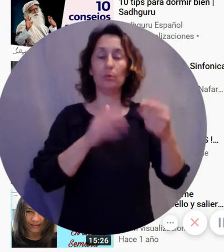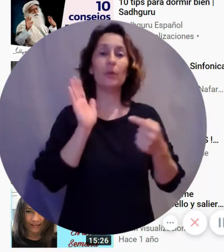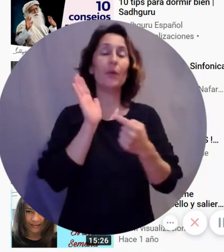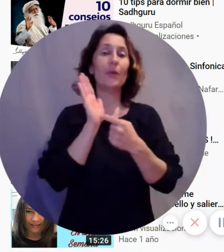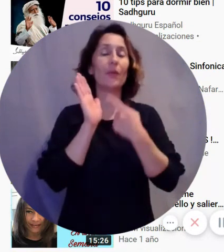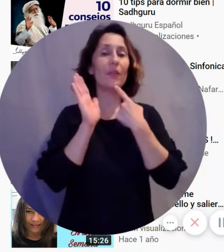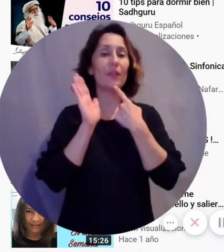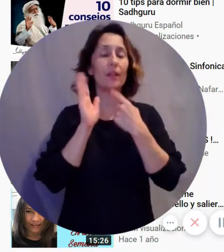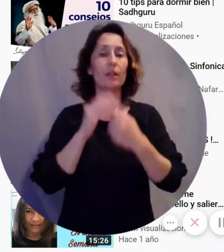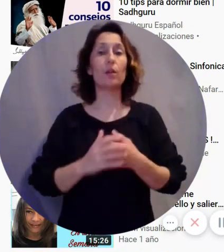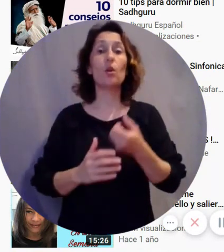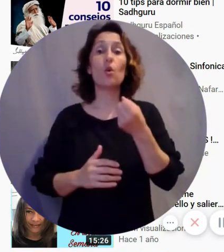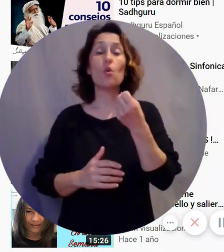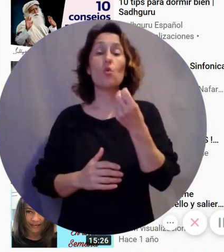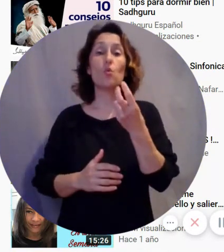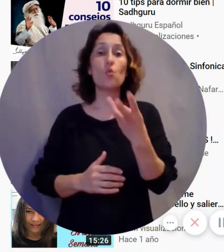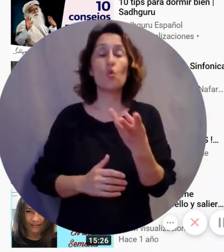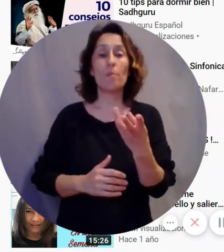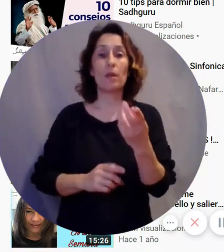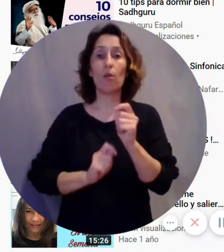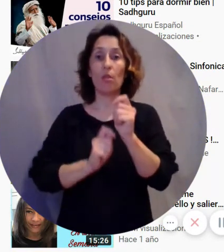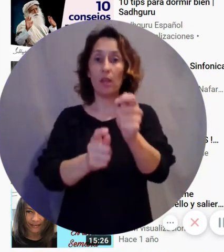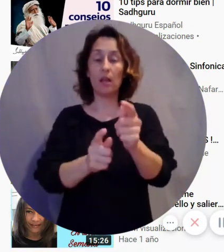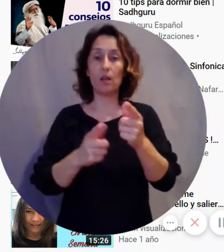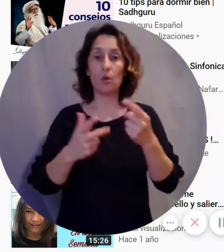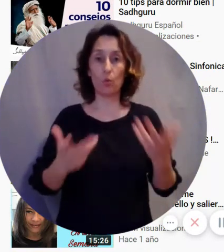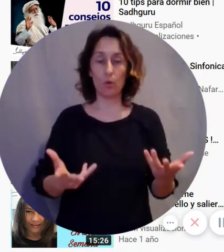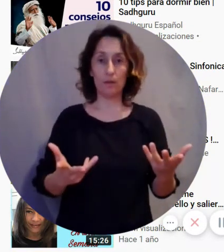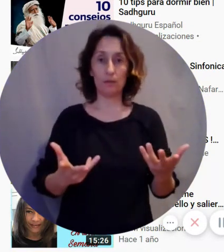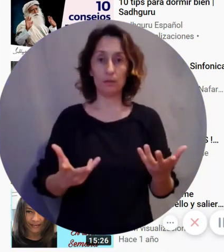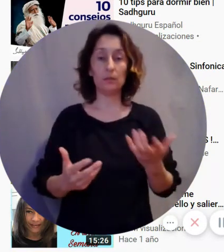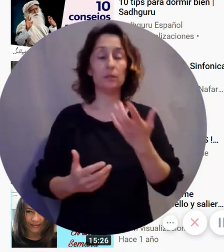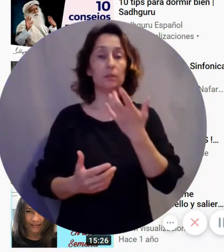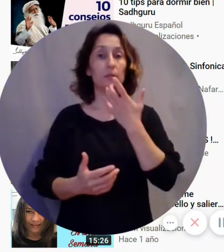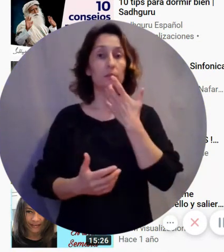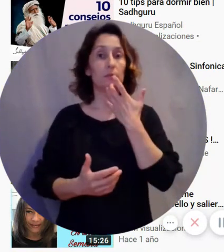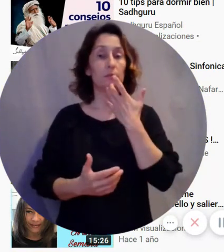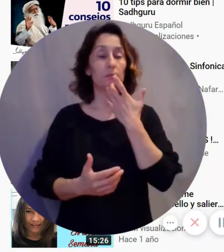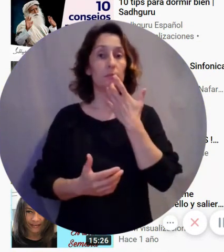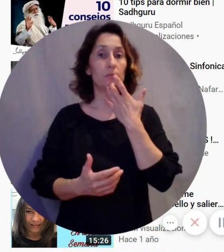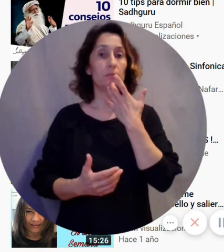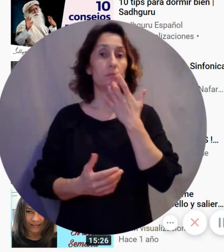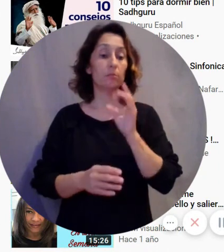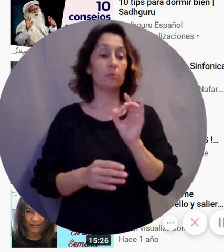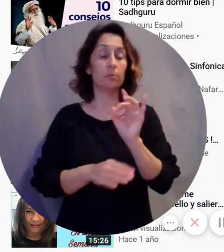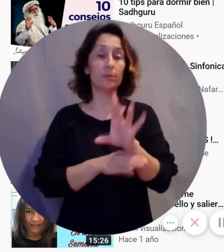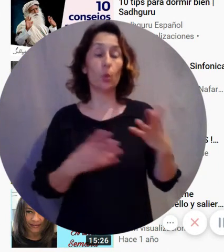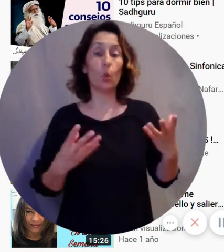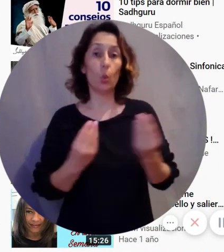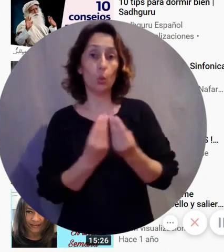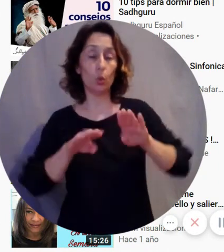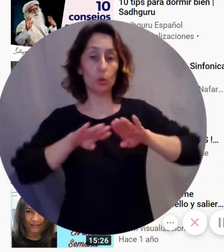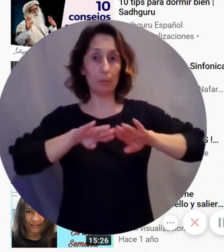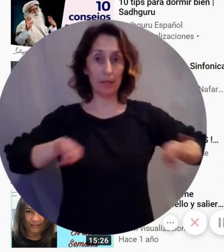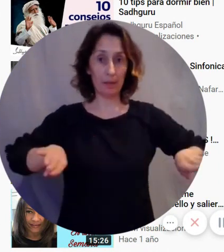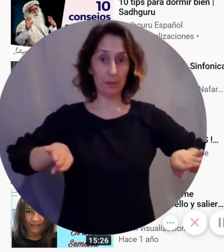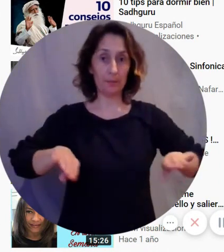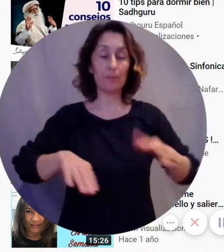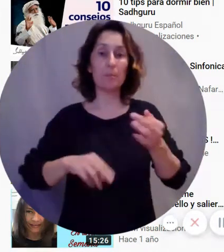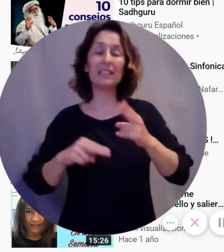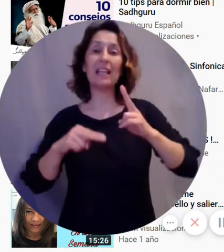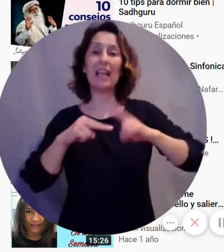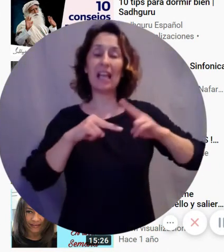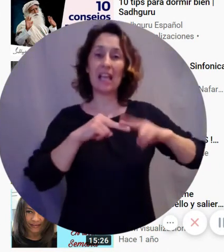de declaración asignado, que serán más de uno si se eligió como modalidad de envío separada, y enlaces para obtener el impreso